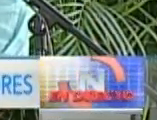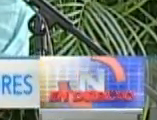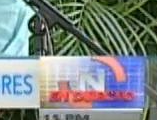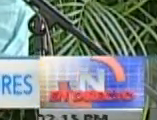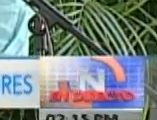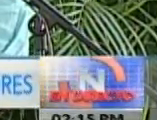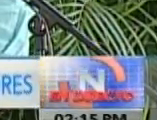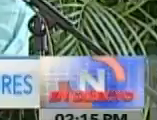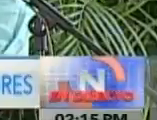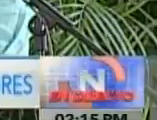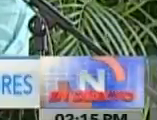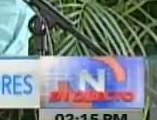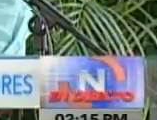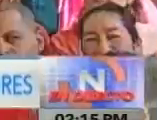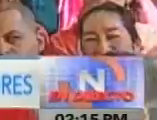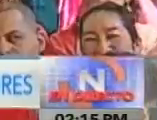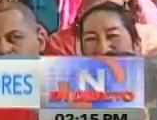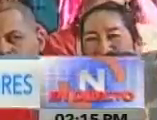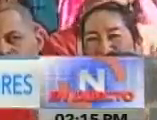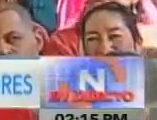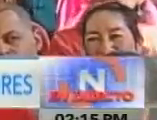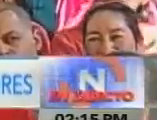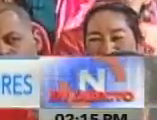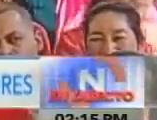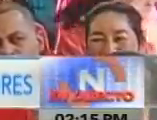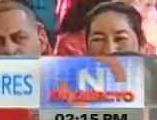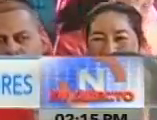Un aplauso para esta muchacha falconiana.